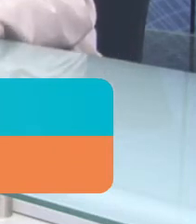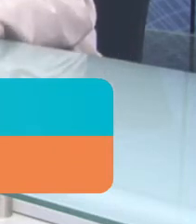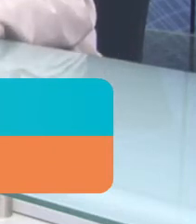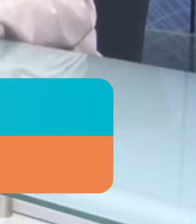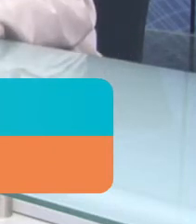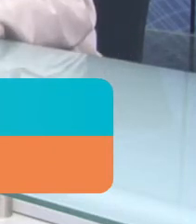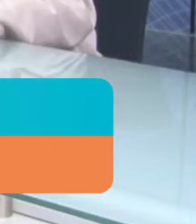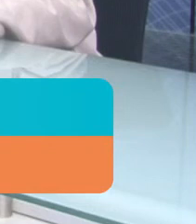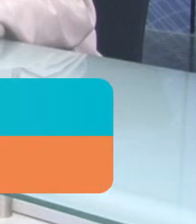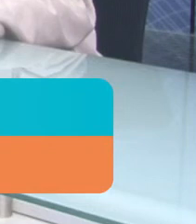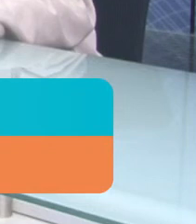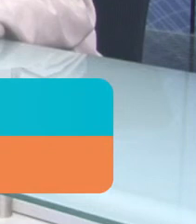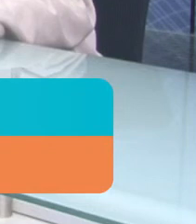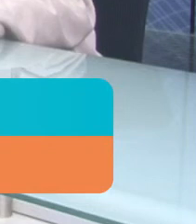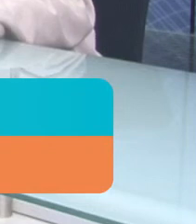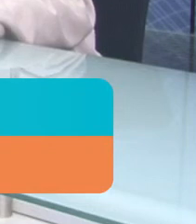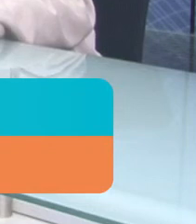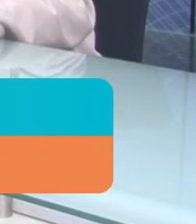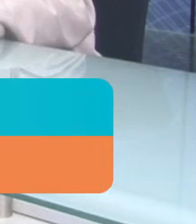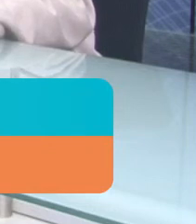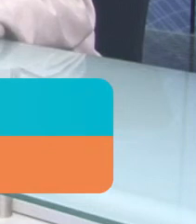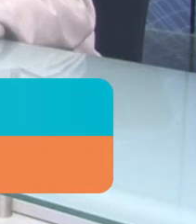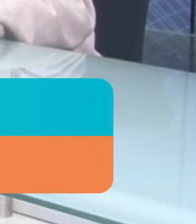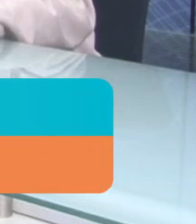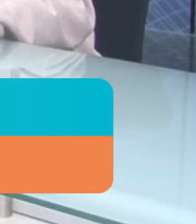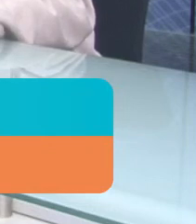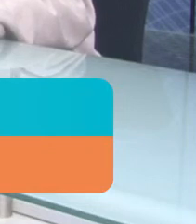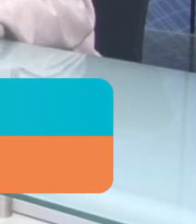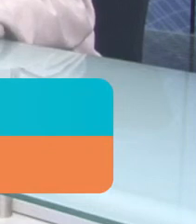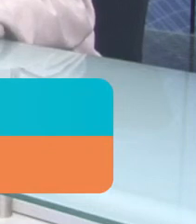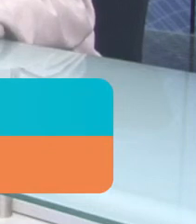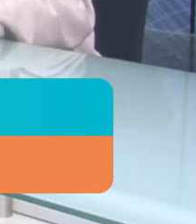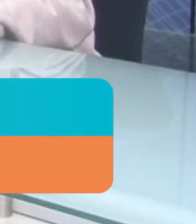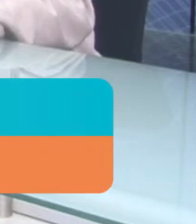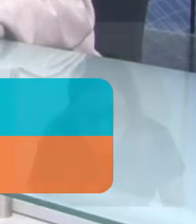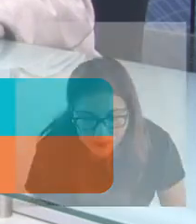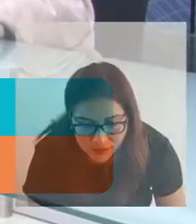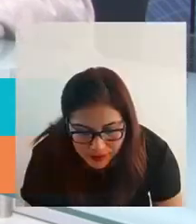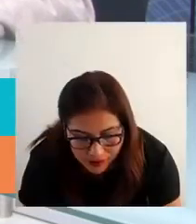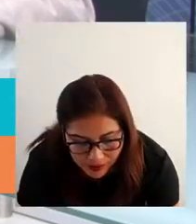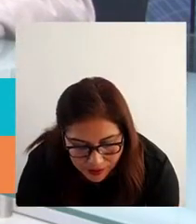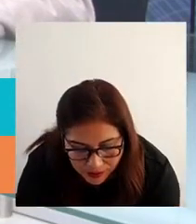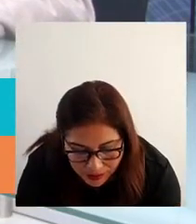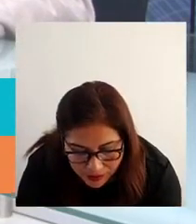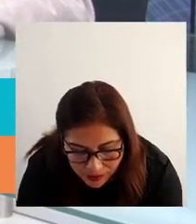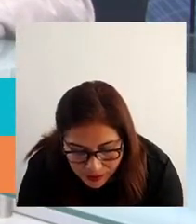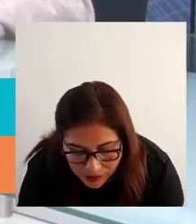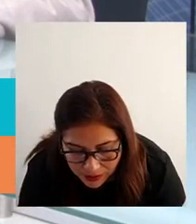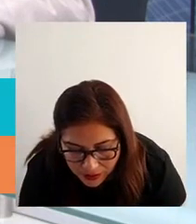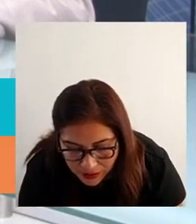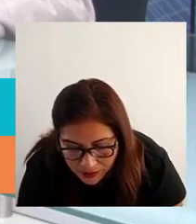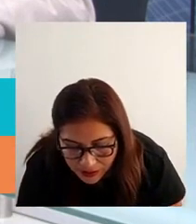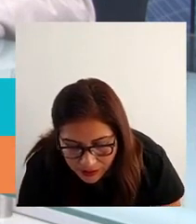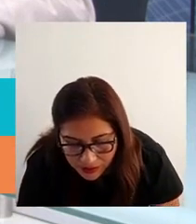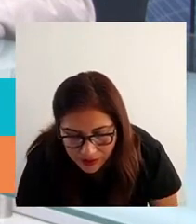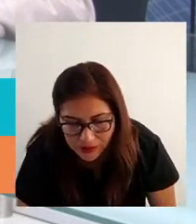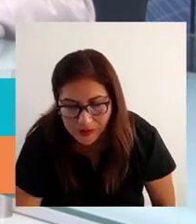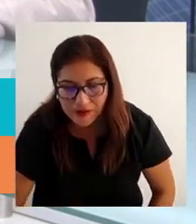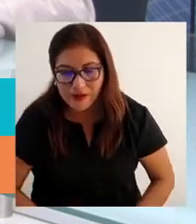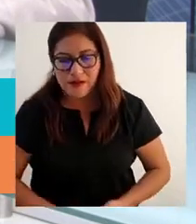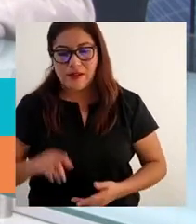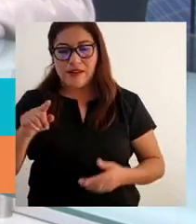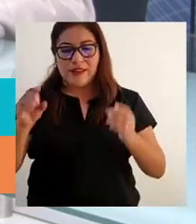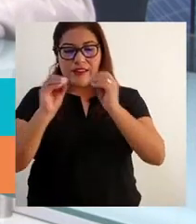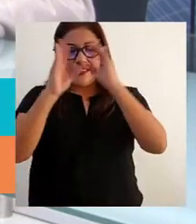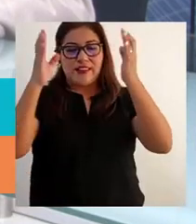la temática de discapacidad. Y este domingo es muy especial porque vamos a tocar dos temas muy importantes. Uno sobre el Día Internacional